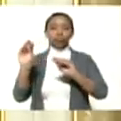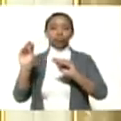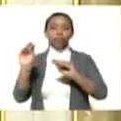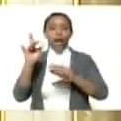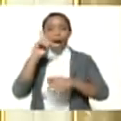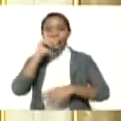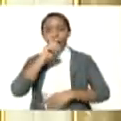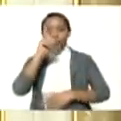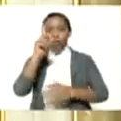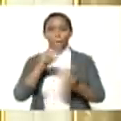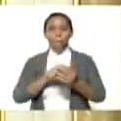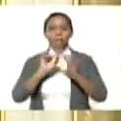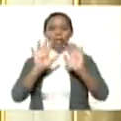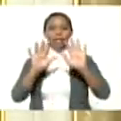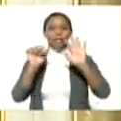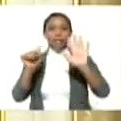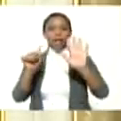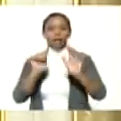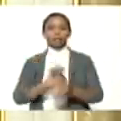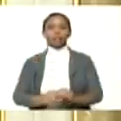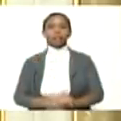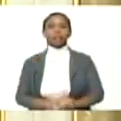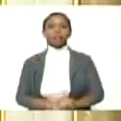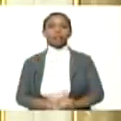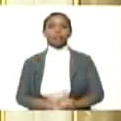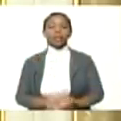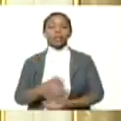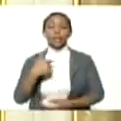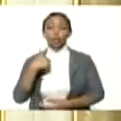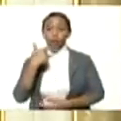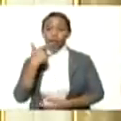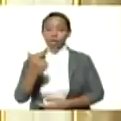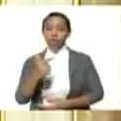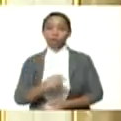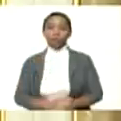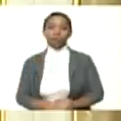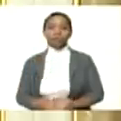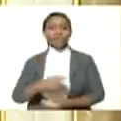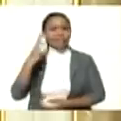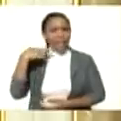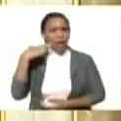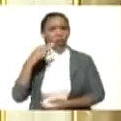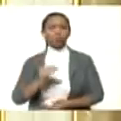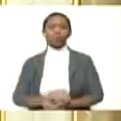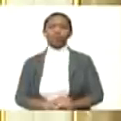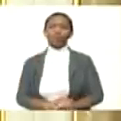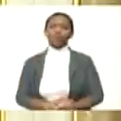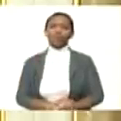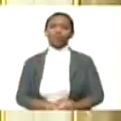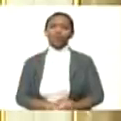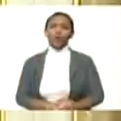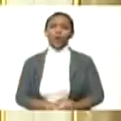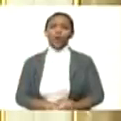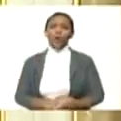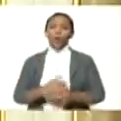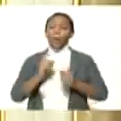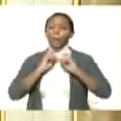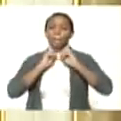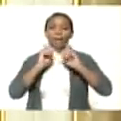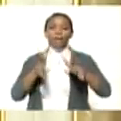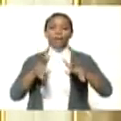el año 2016 y le digo: negro, perdimos las